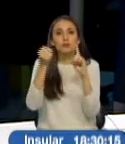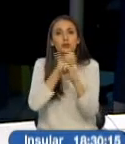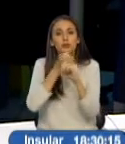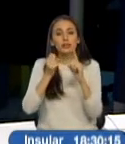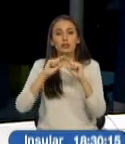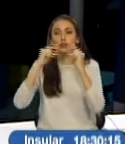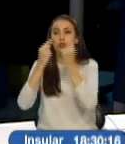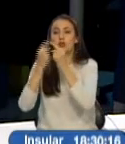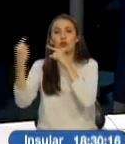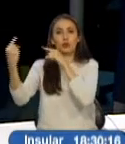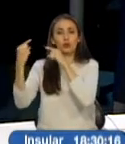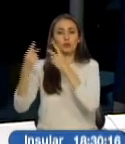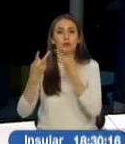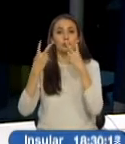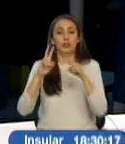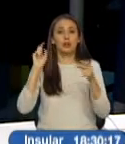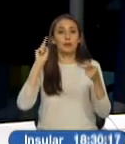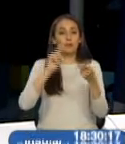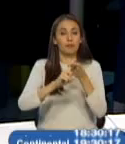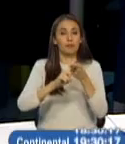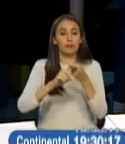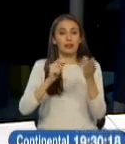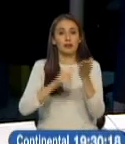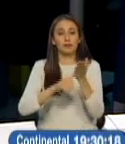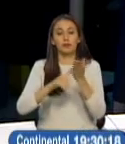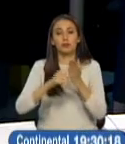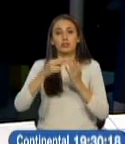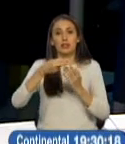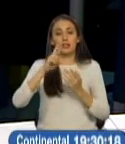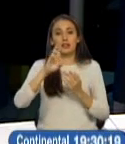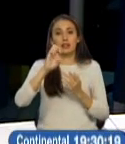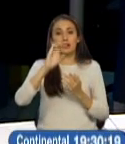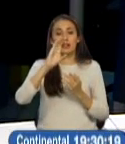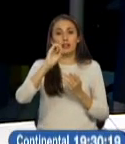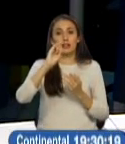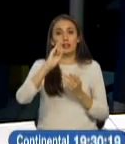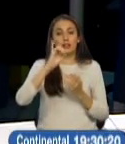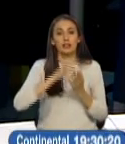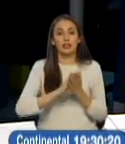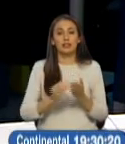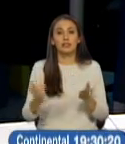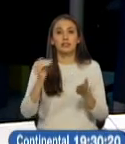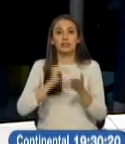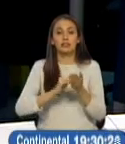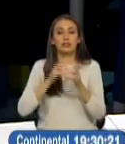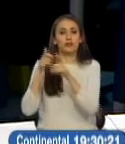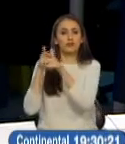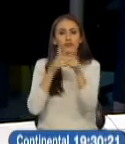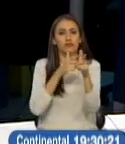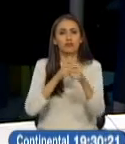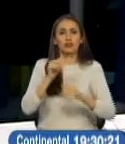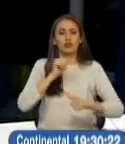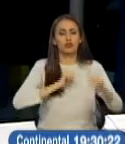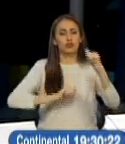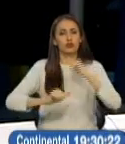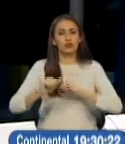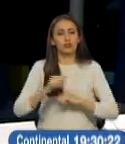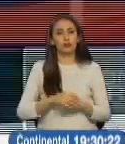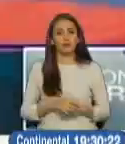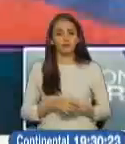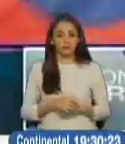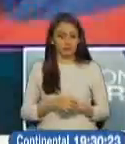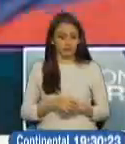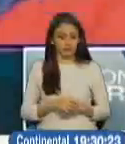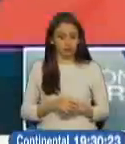derecha. Además, el exministro de Grecia, Lucas Papademos, sufrió un atentado. Más en el siguiente resumen internacional.